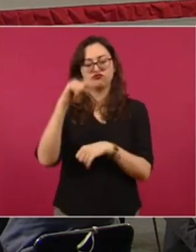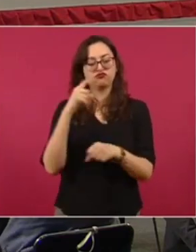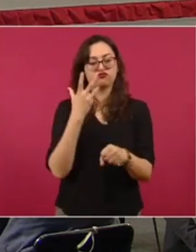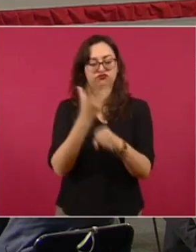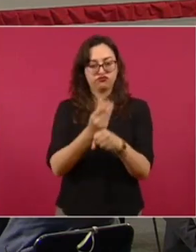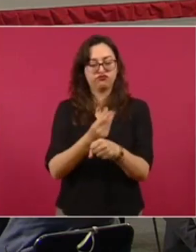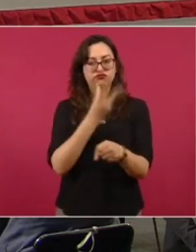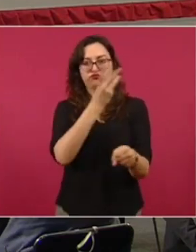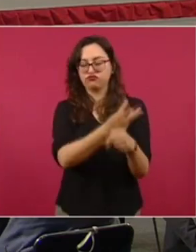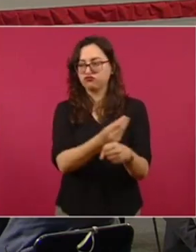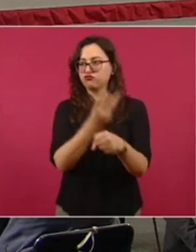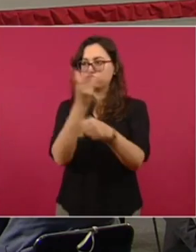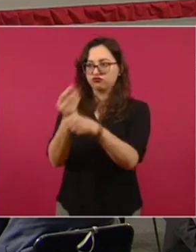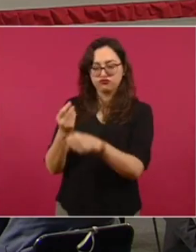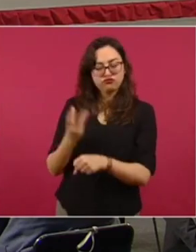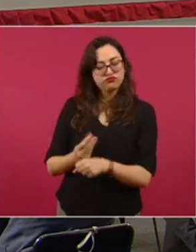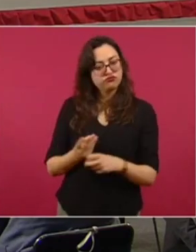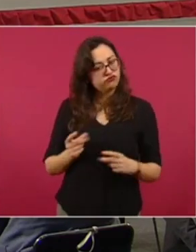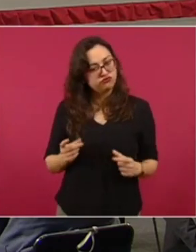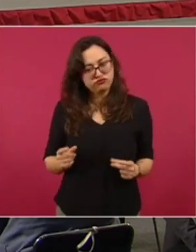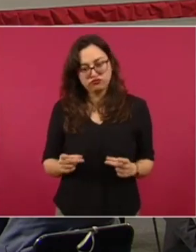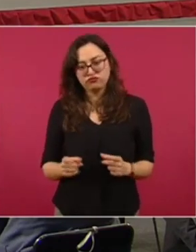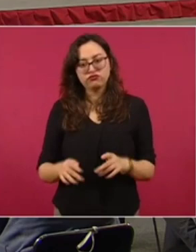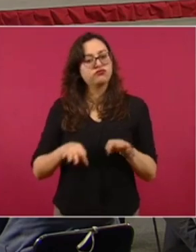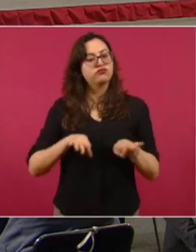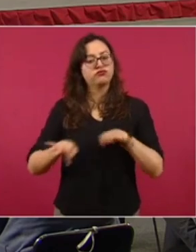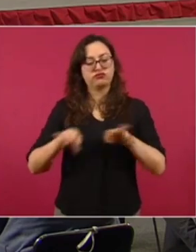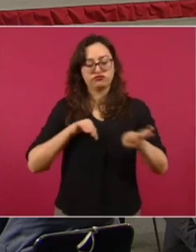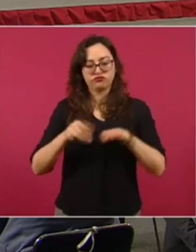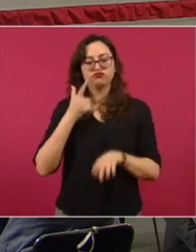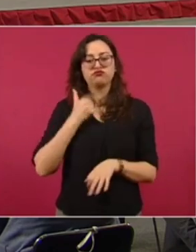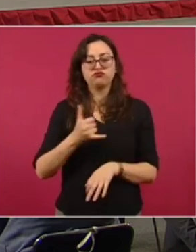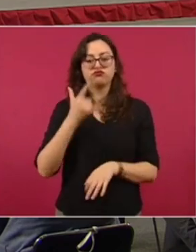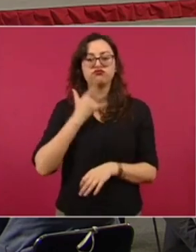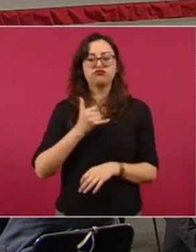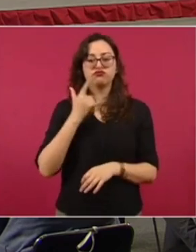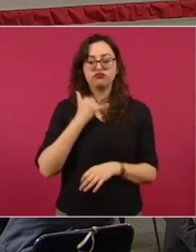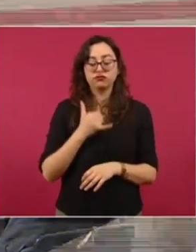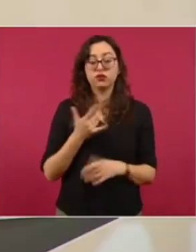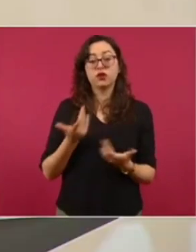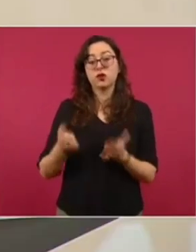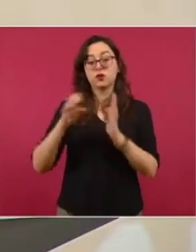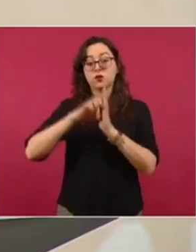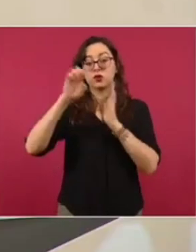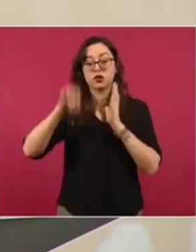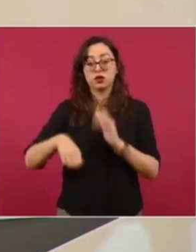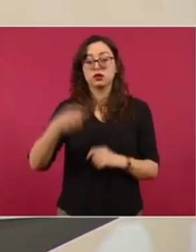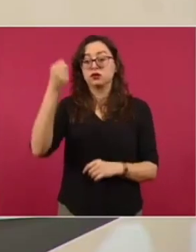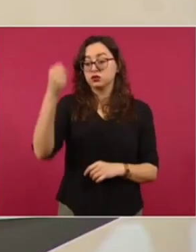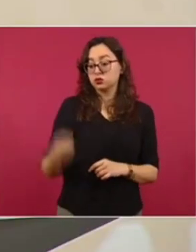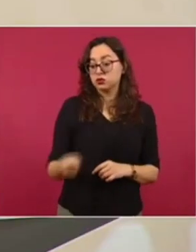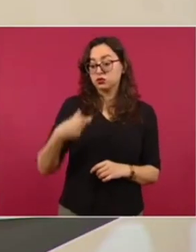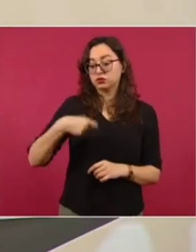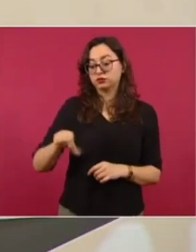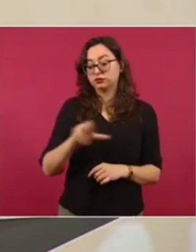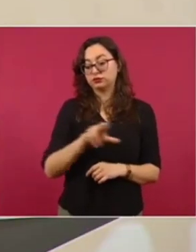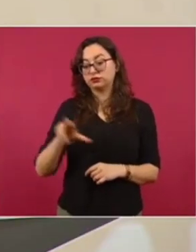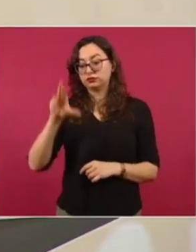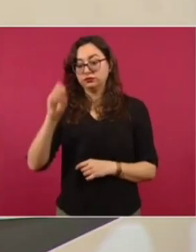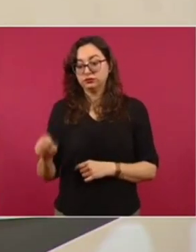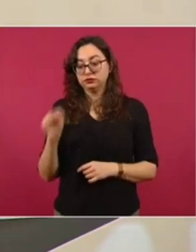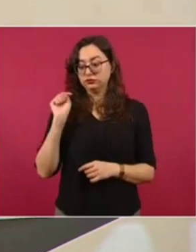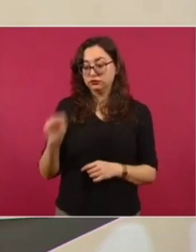zonas arqueológicas, una de las cuales está en el sur de Quintana Roo, es Sibanché,